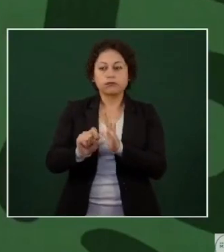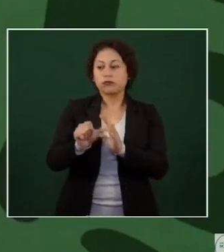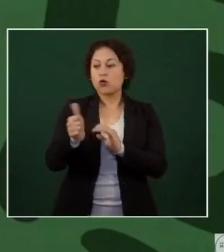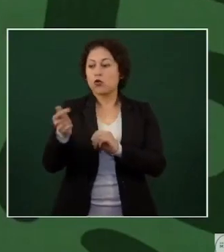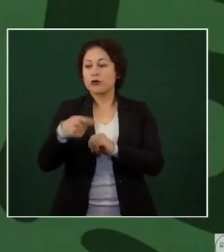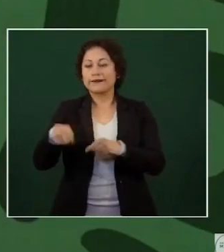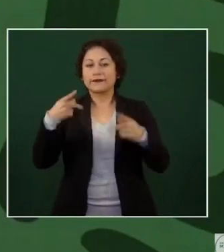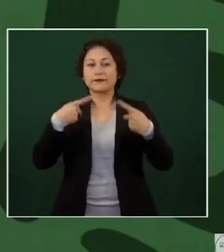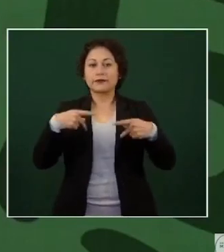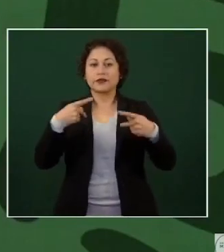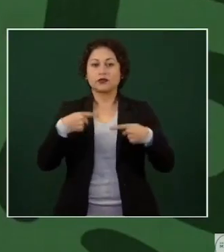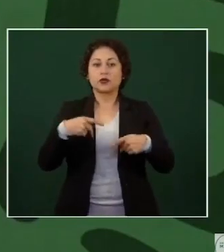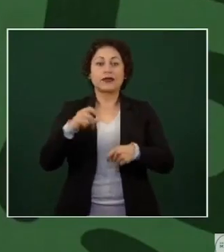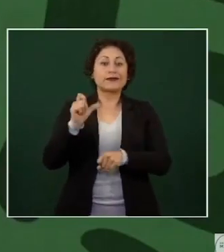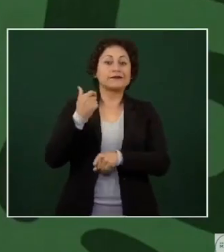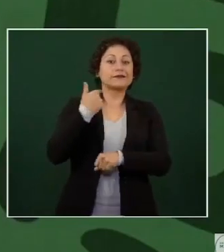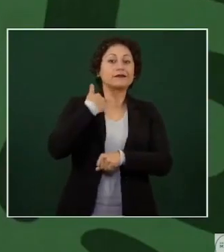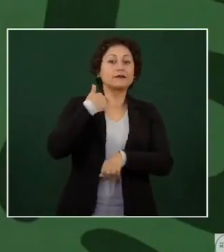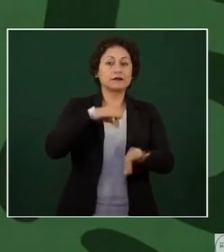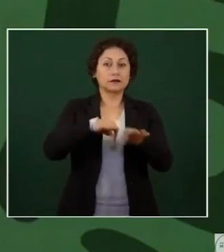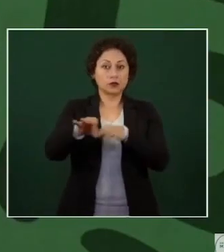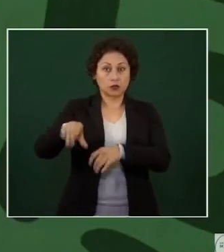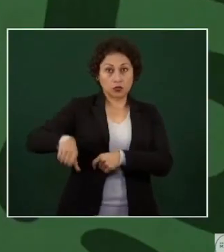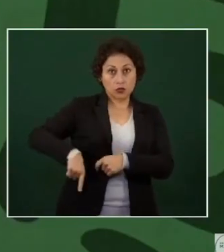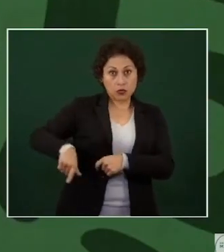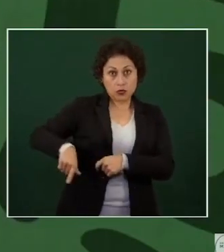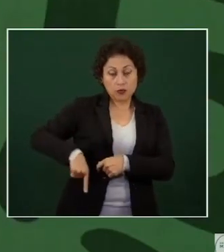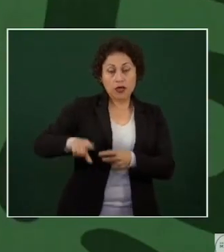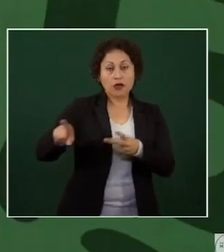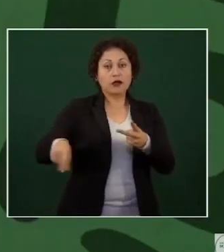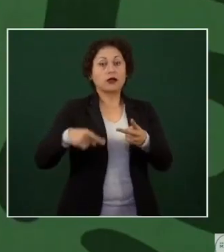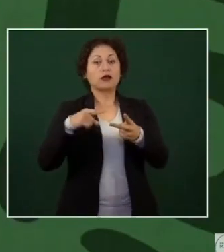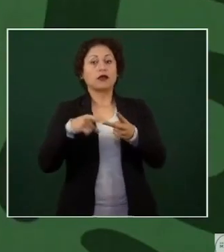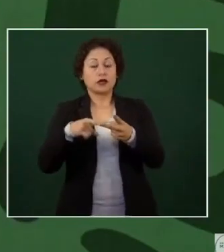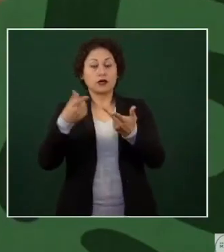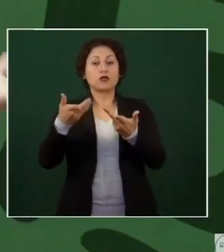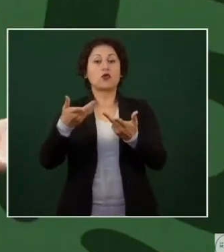públicos, exfuncionarios públicos, medios de comunicación,